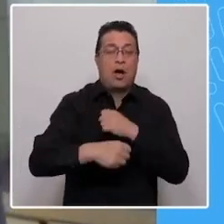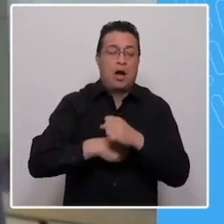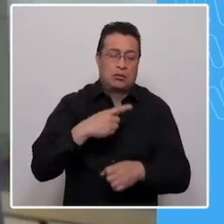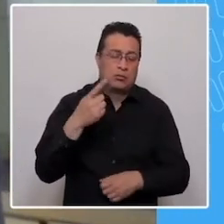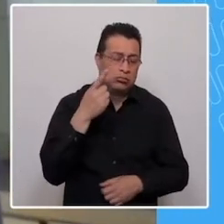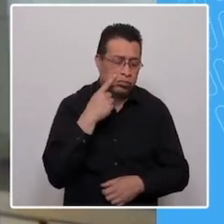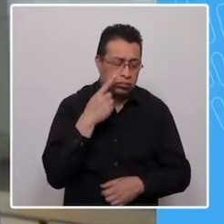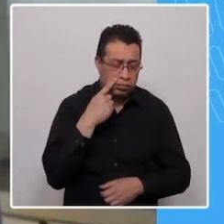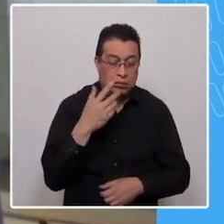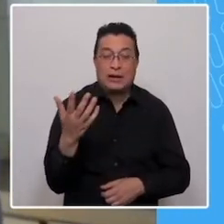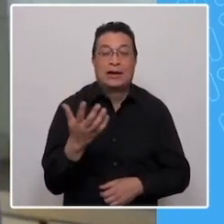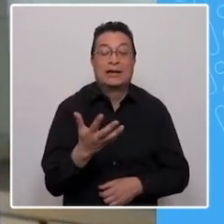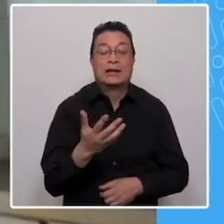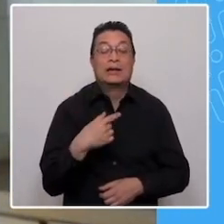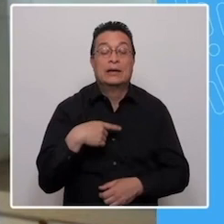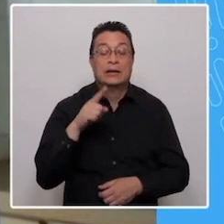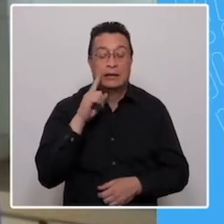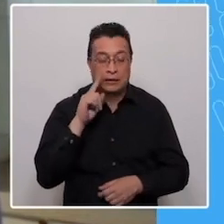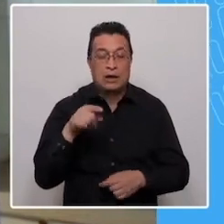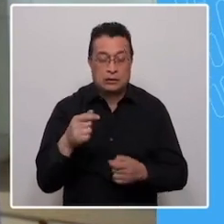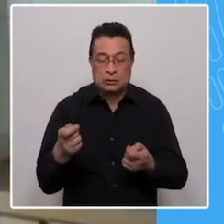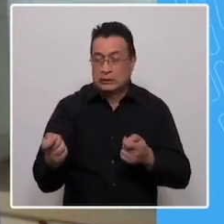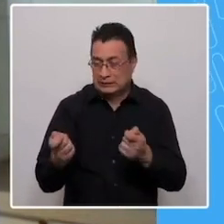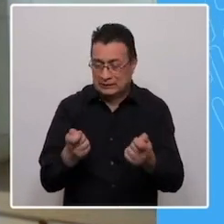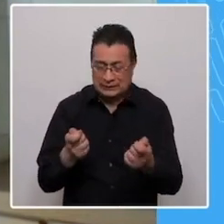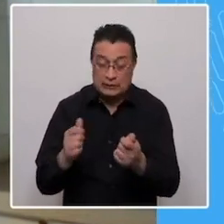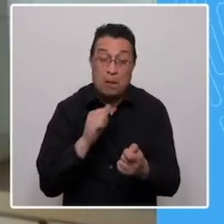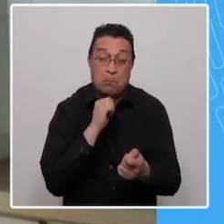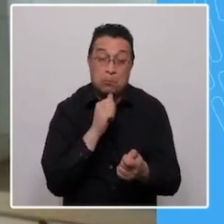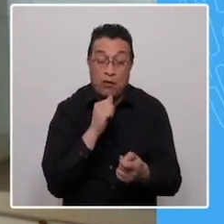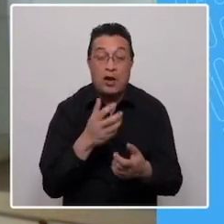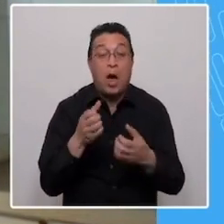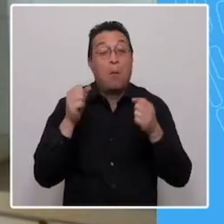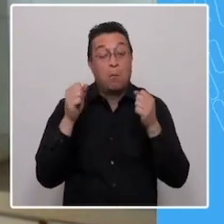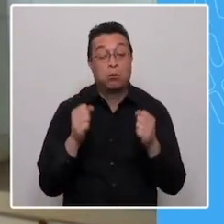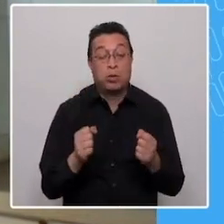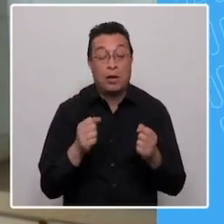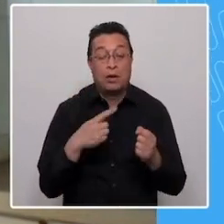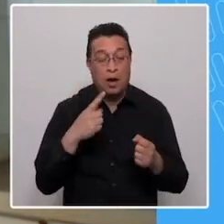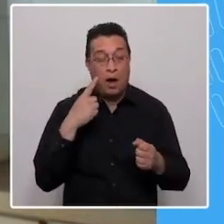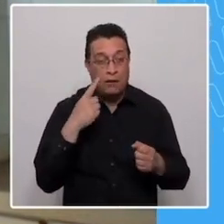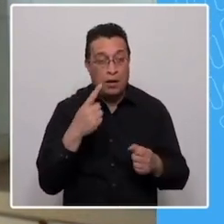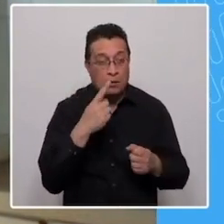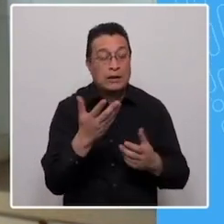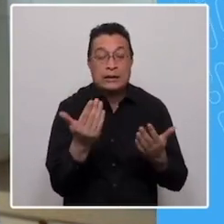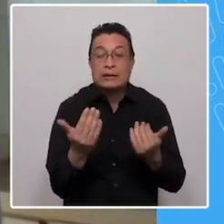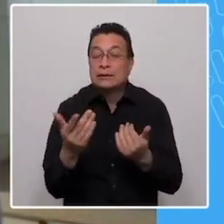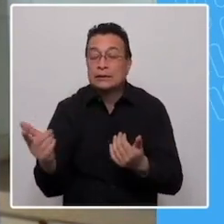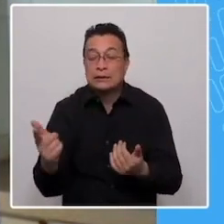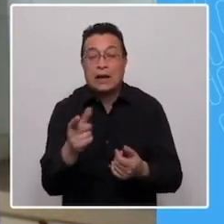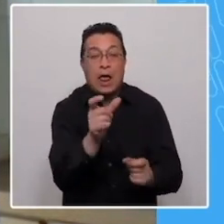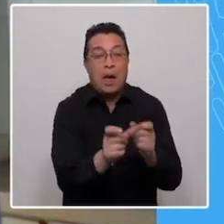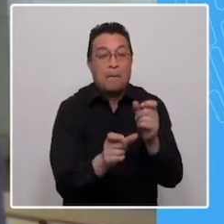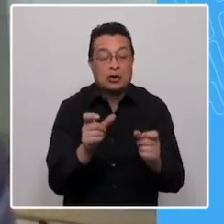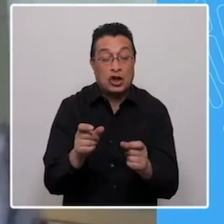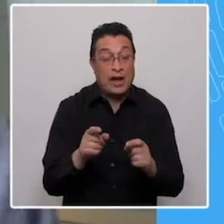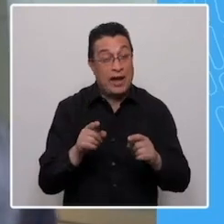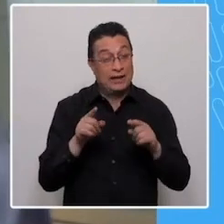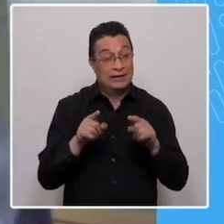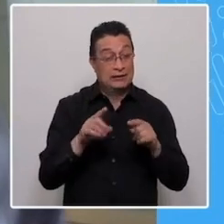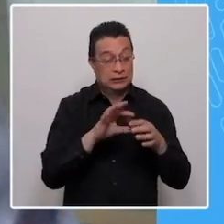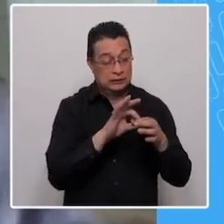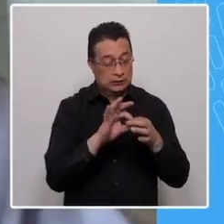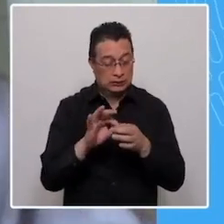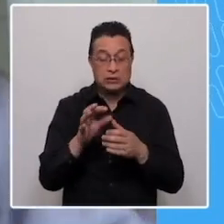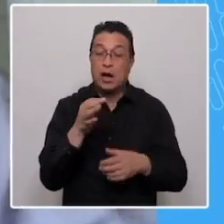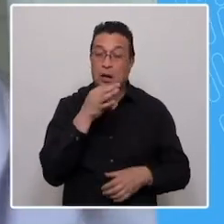que es administrar pobreza. ¿Para qué? Para poder dar las prestaciones que las personas requieren. Y en ese sentido, quiero dejar